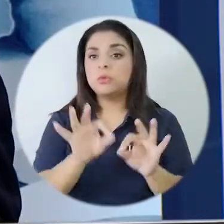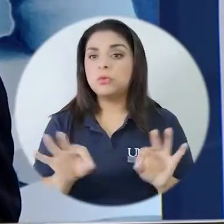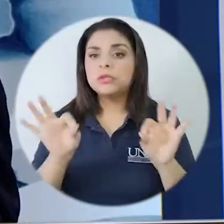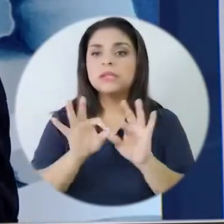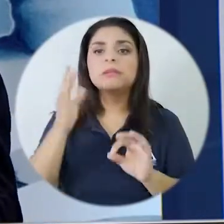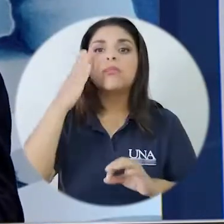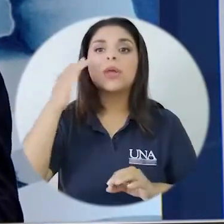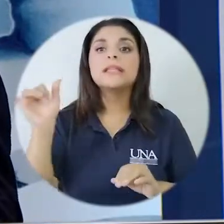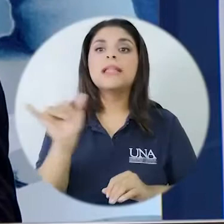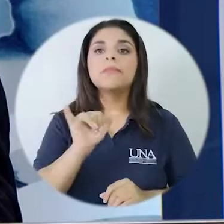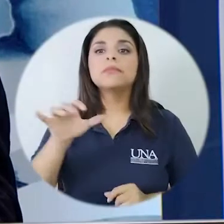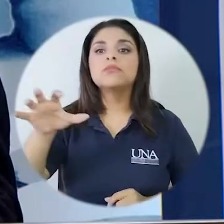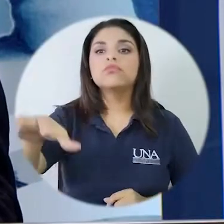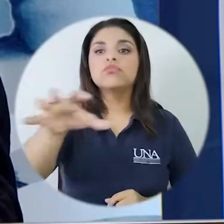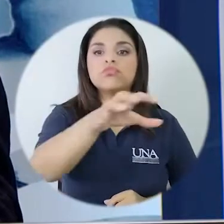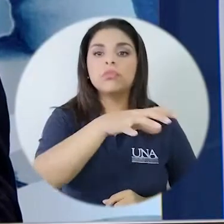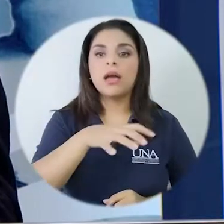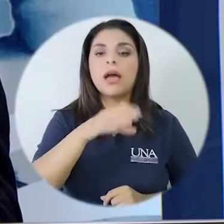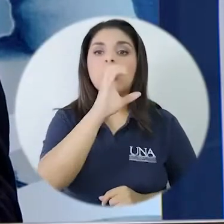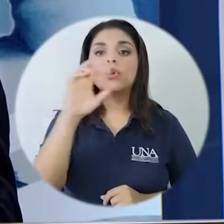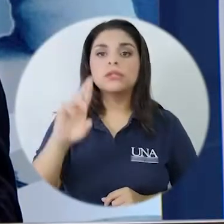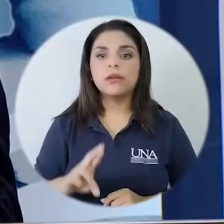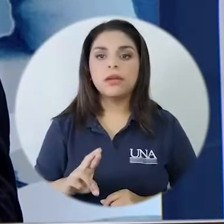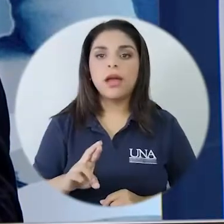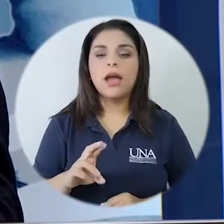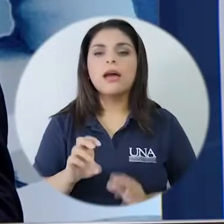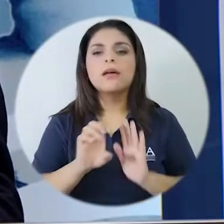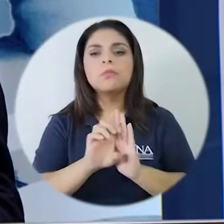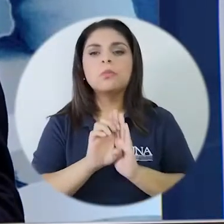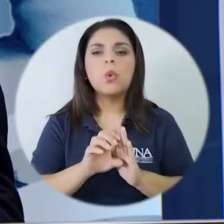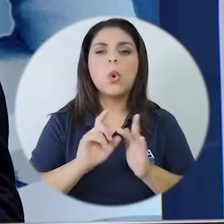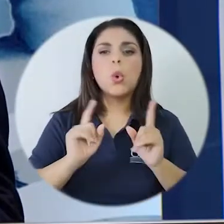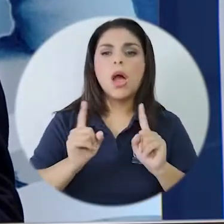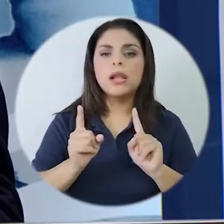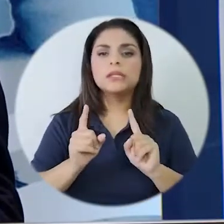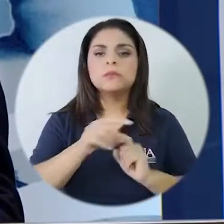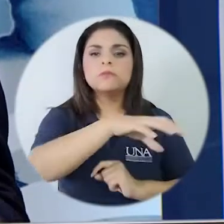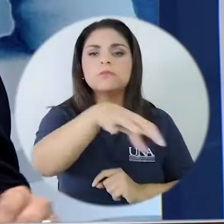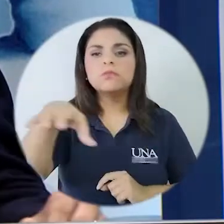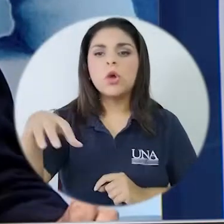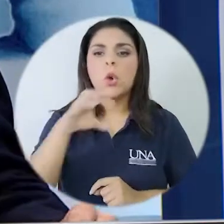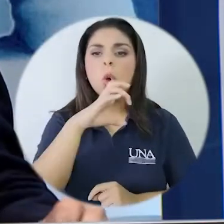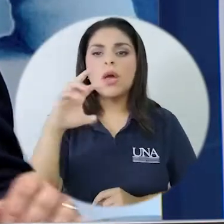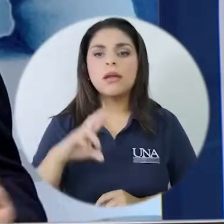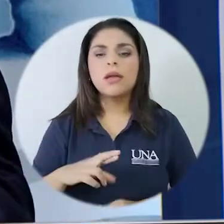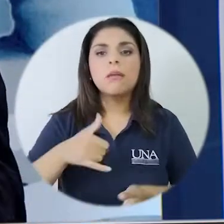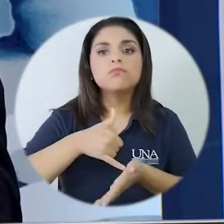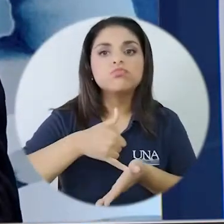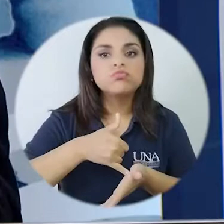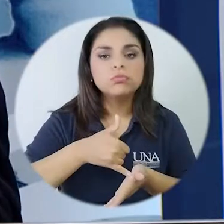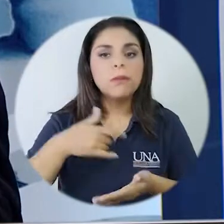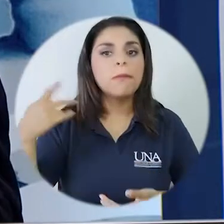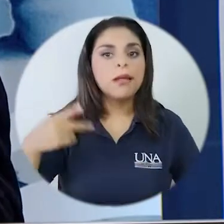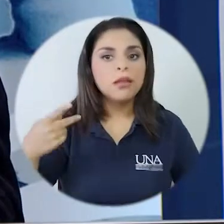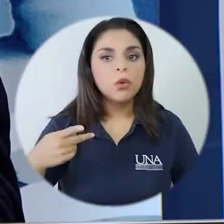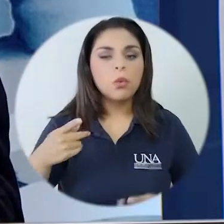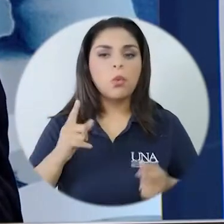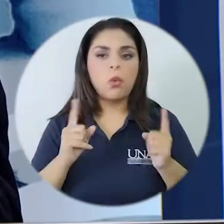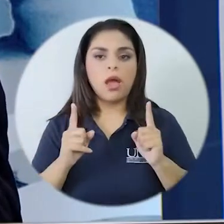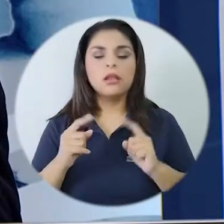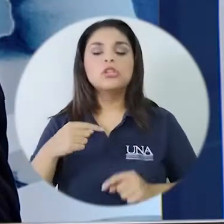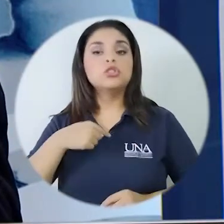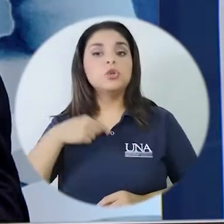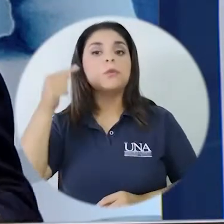¿Cuáles regiones de Costa Rica han sido más vulnerables en términos de peligro, en términos de riesgo? Yo